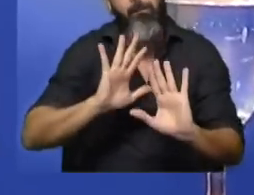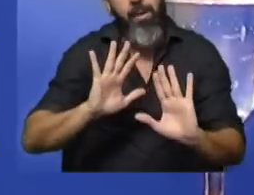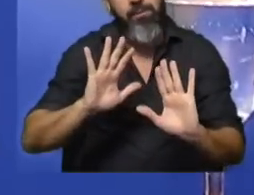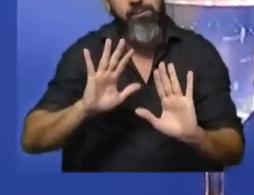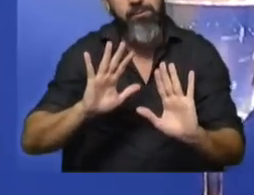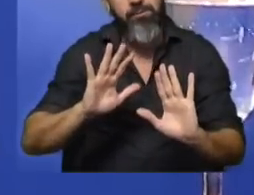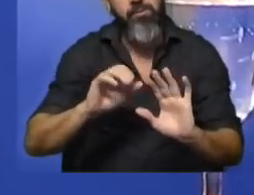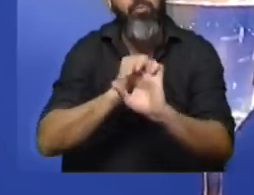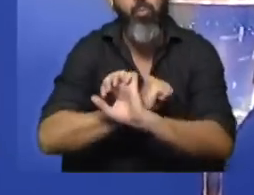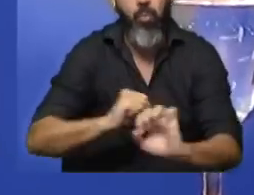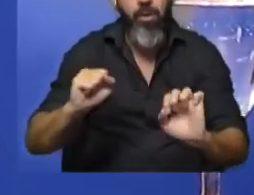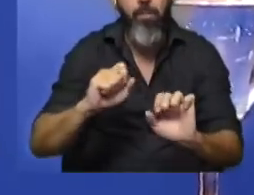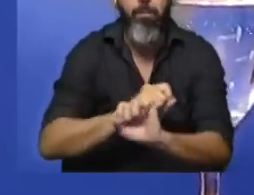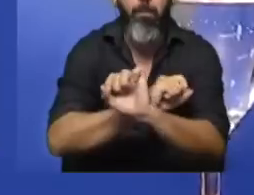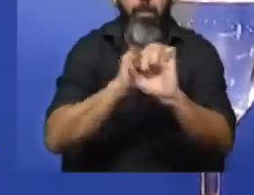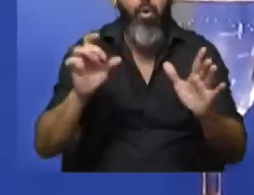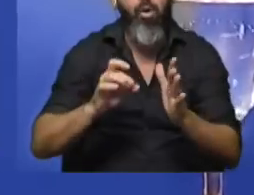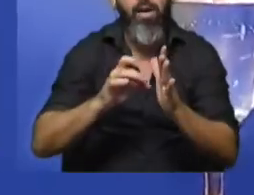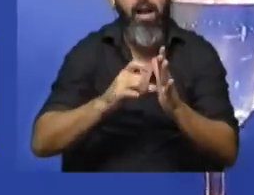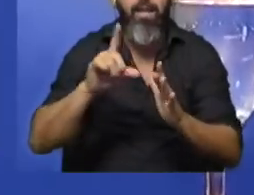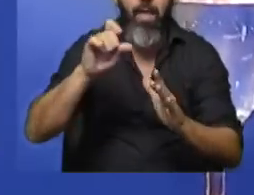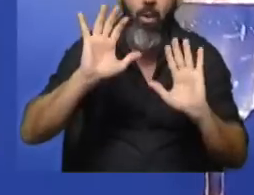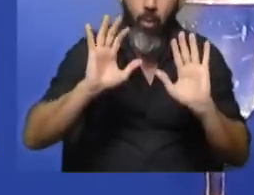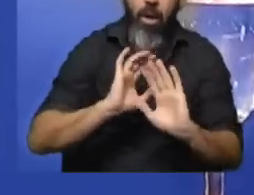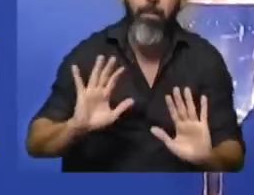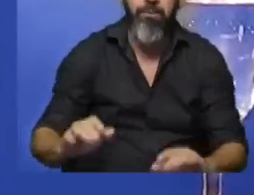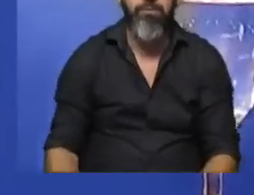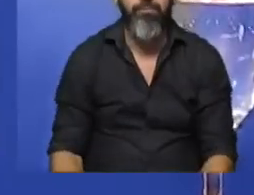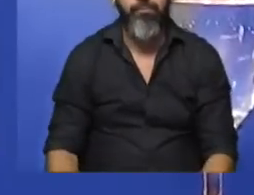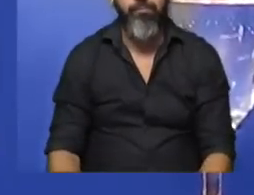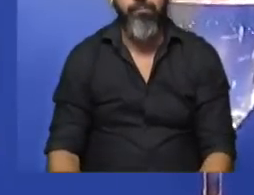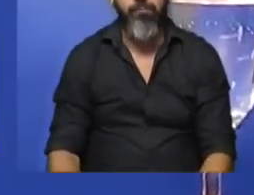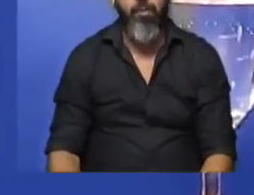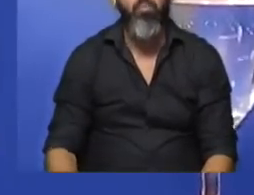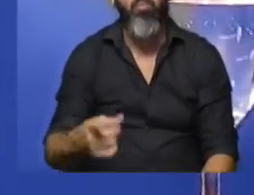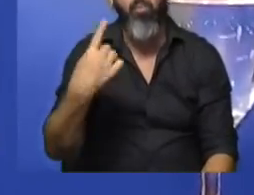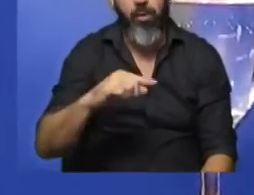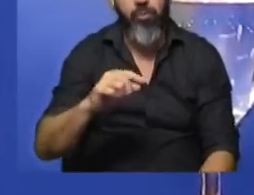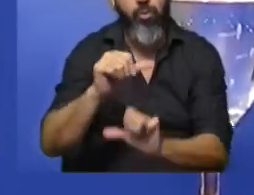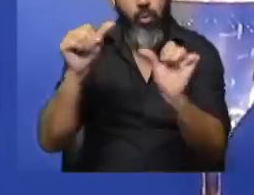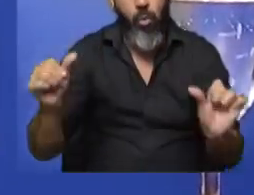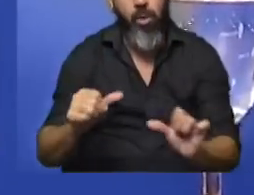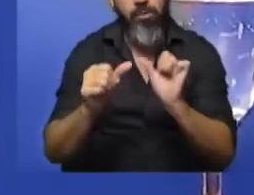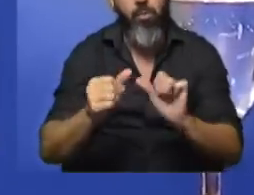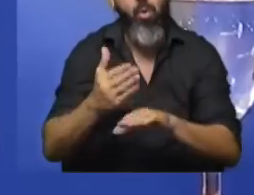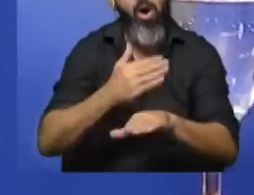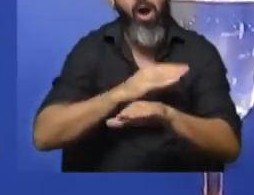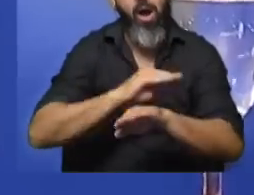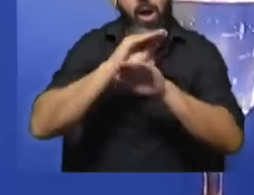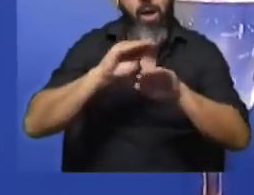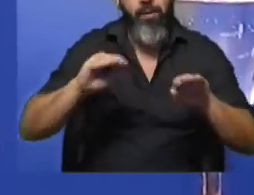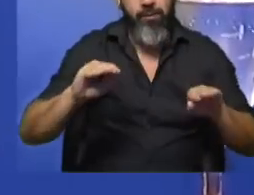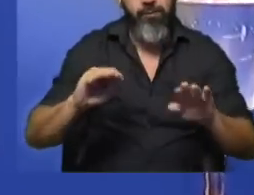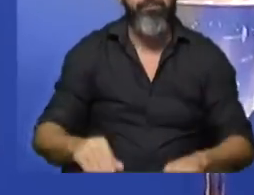puede derivar es una peor calidad del agua y por eso nosotros lo vamos a hacer de manera anticipada